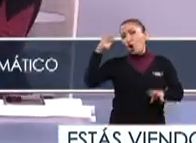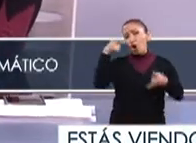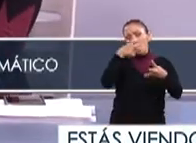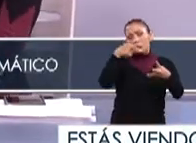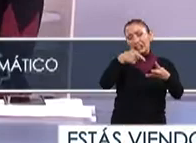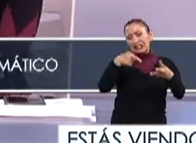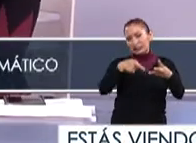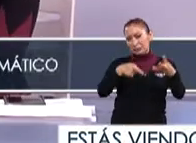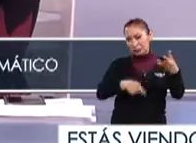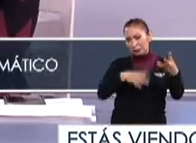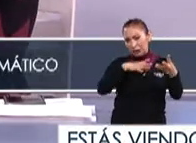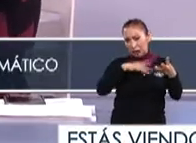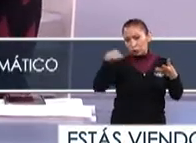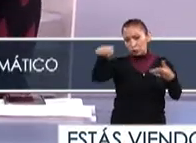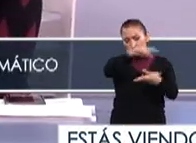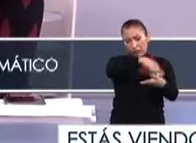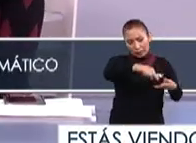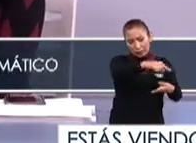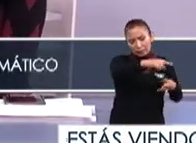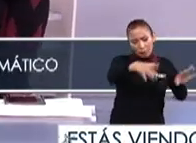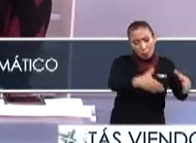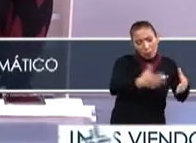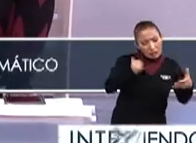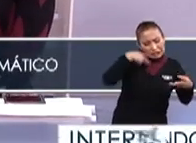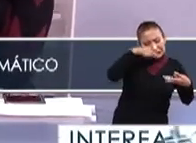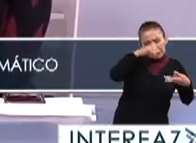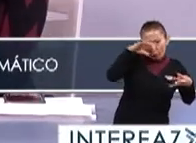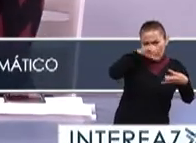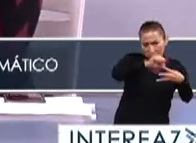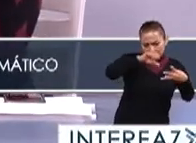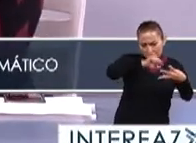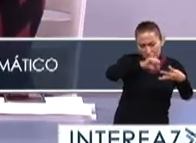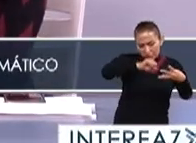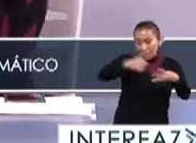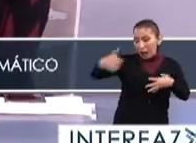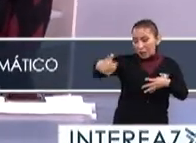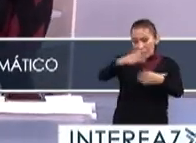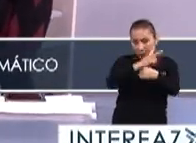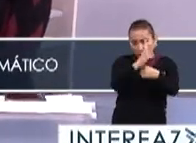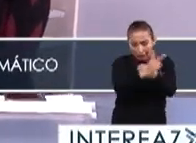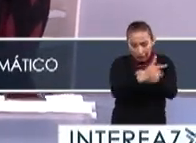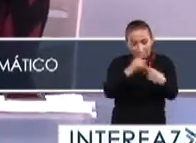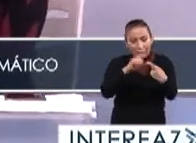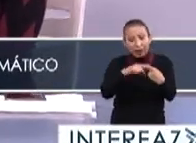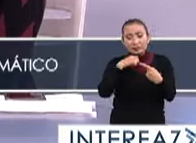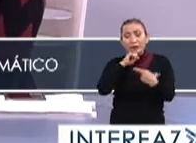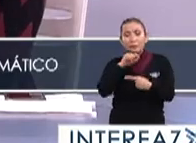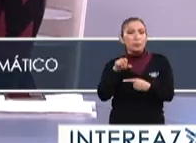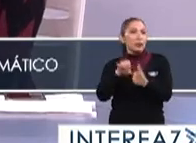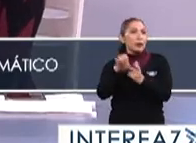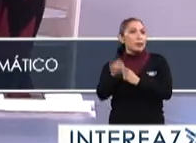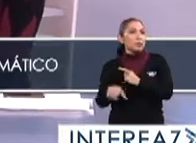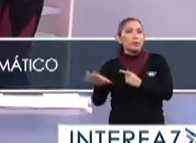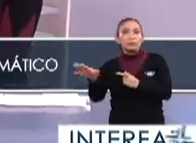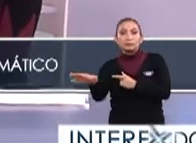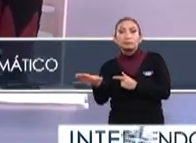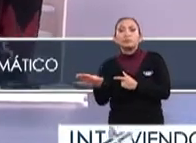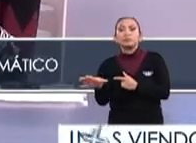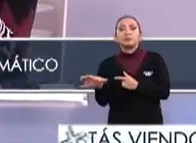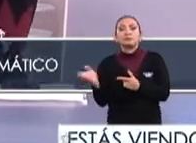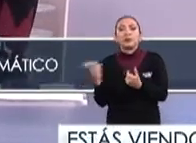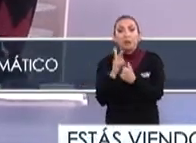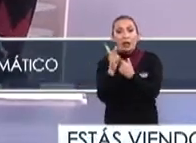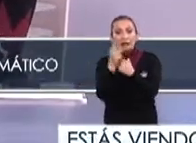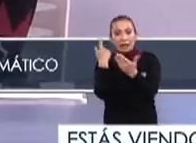han puesto como marcas a los diferentes países, tanto los países, digamos,